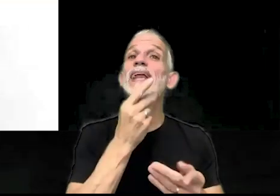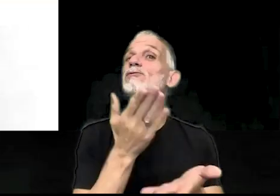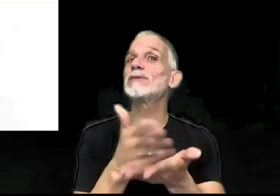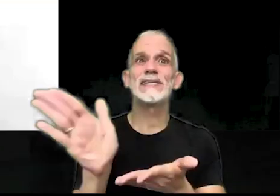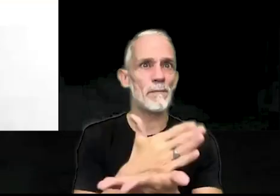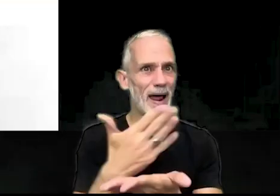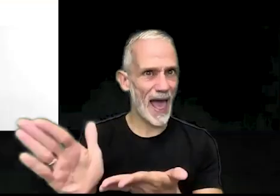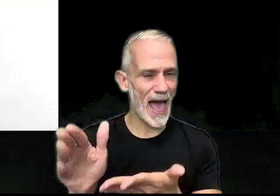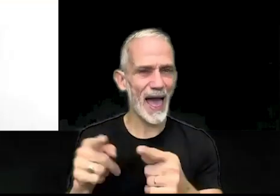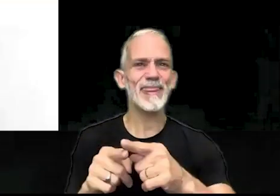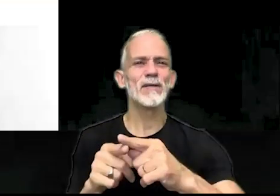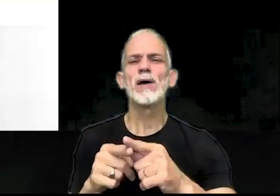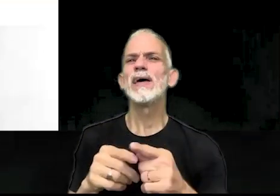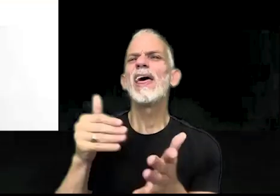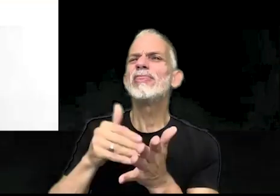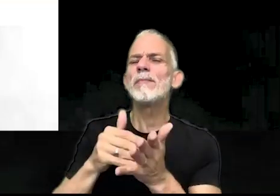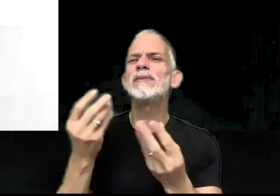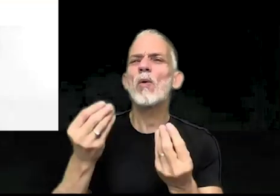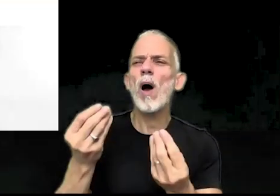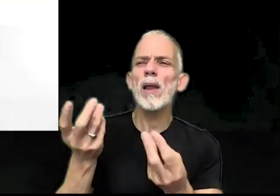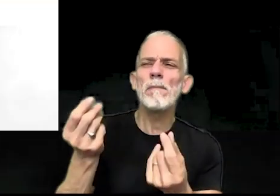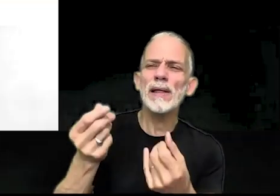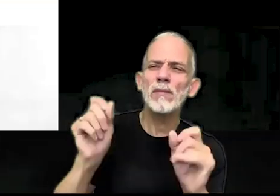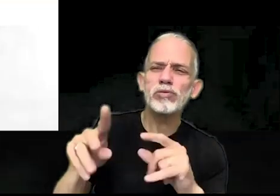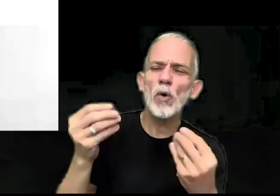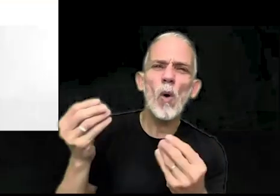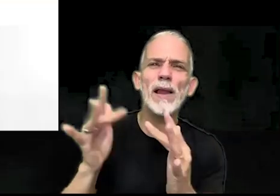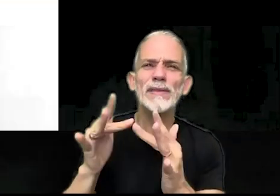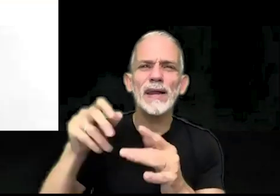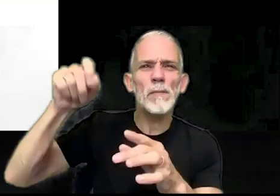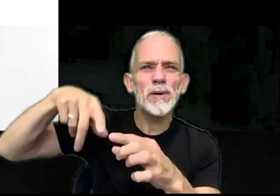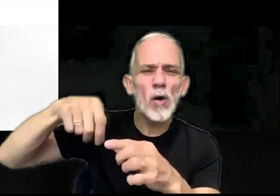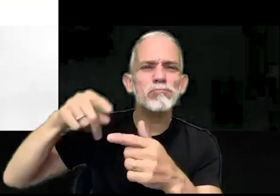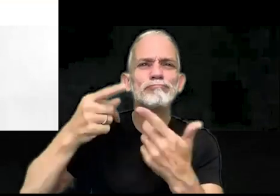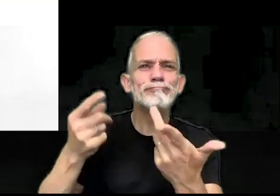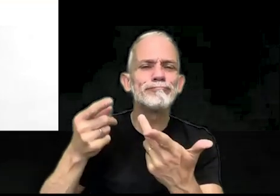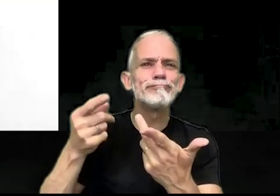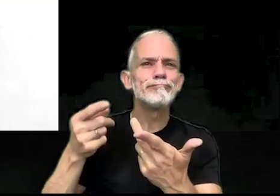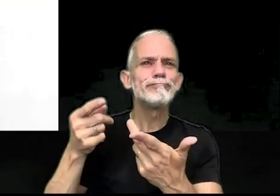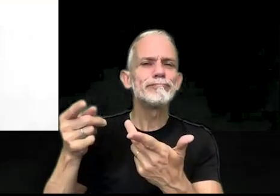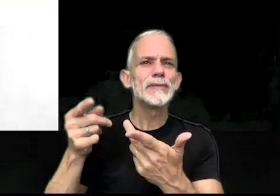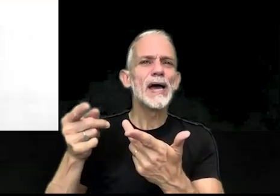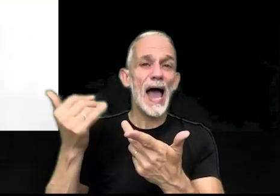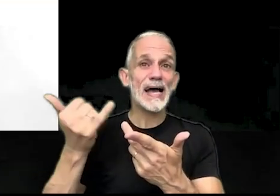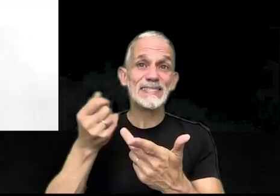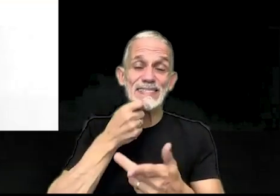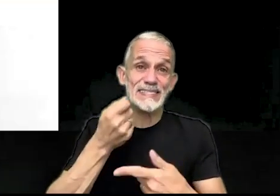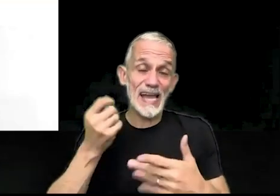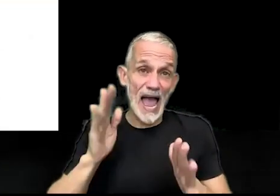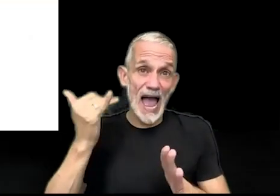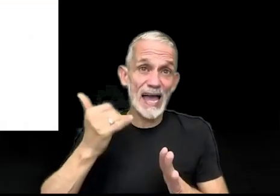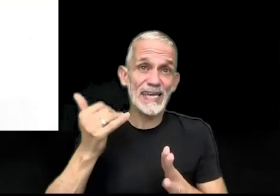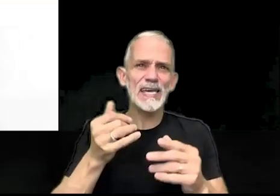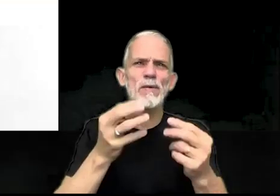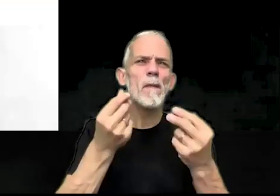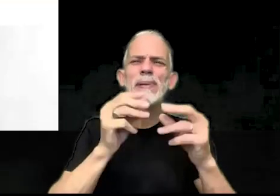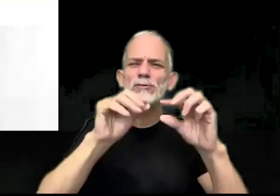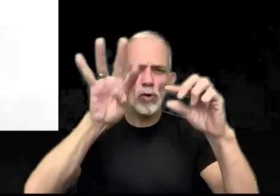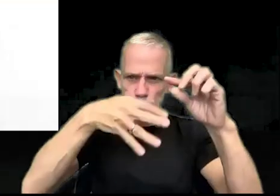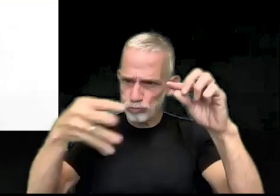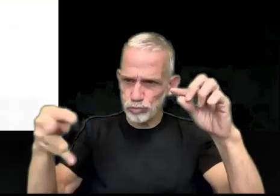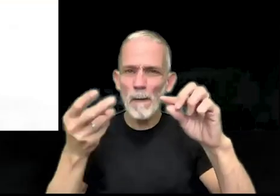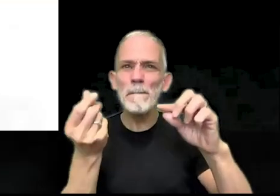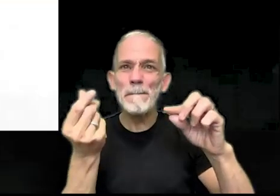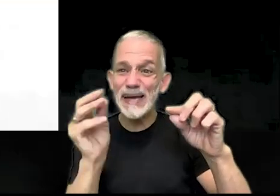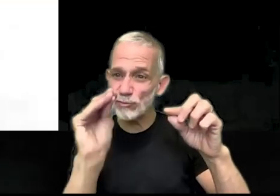y dependiendo del tipo de activo, cuando está alcanzado por una cotización en